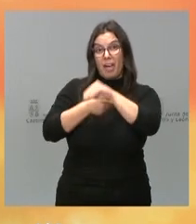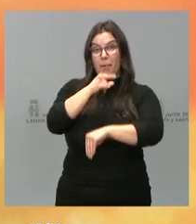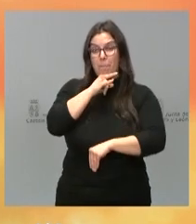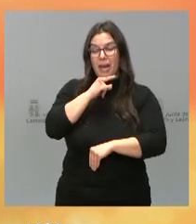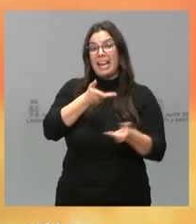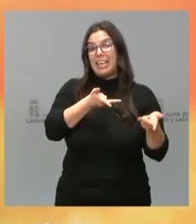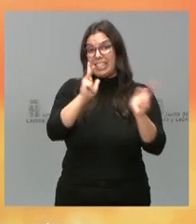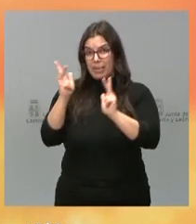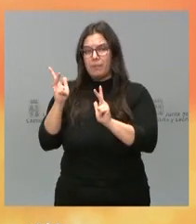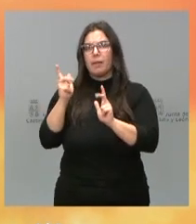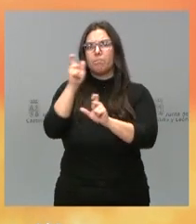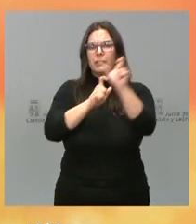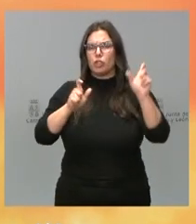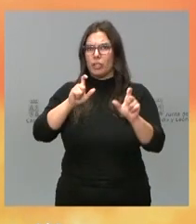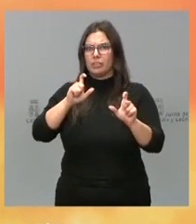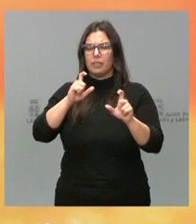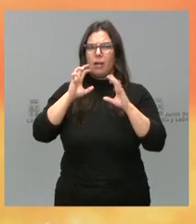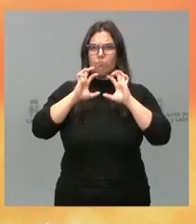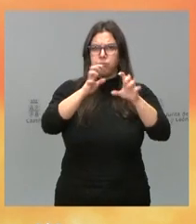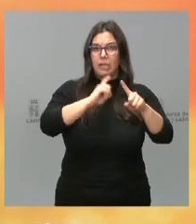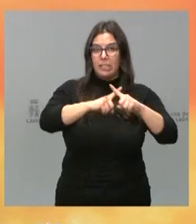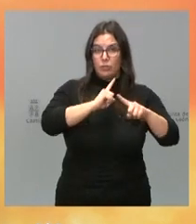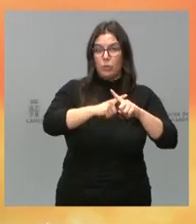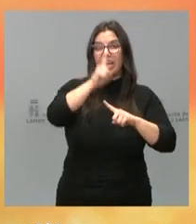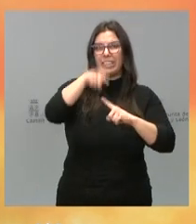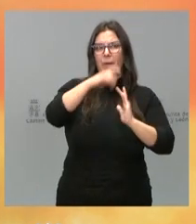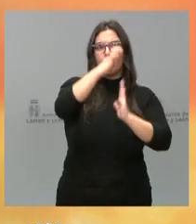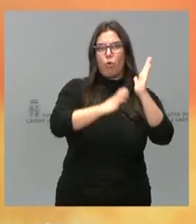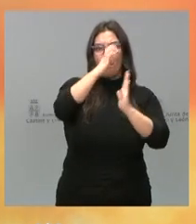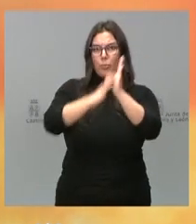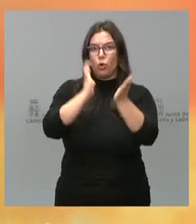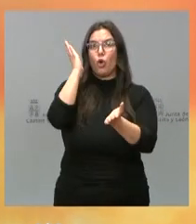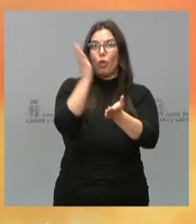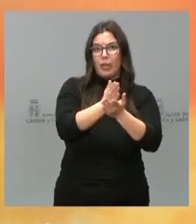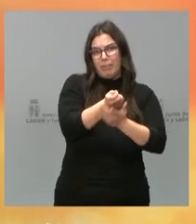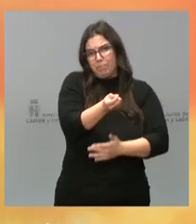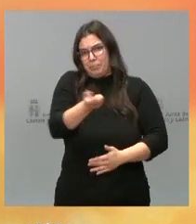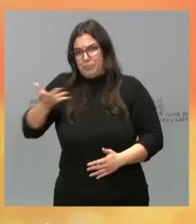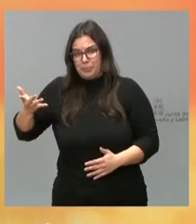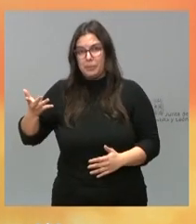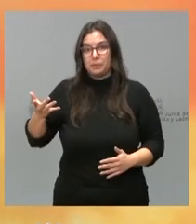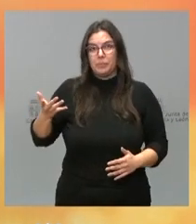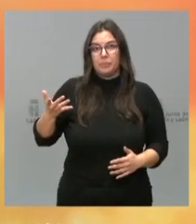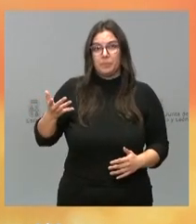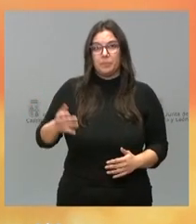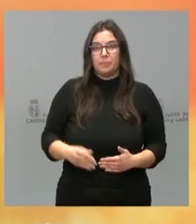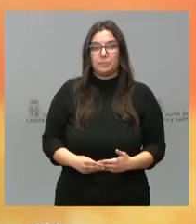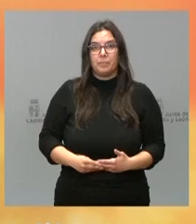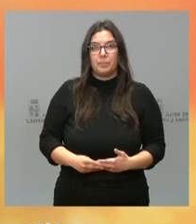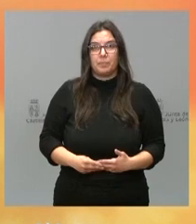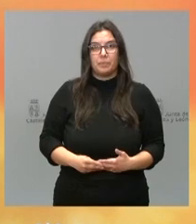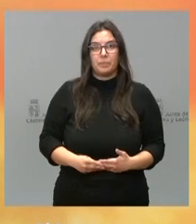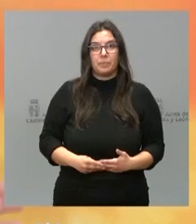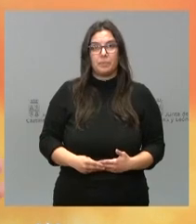de muchísimos agresores sexuales y la reducción de condenas de muchísimos agresores sexuales y